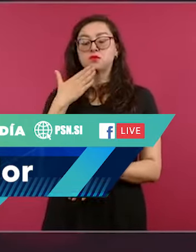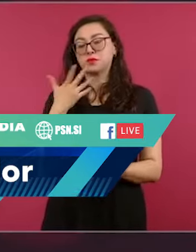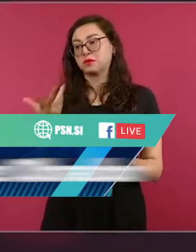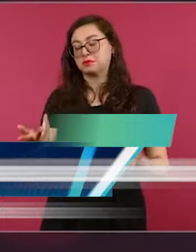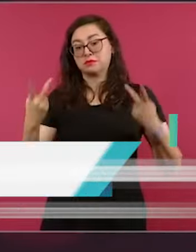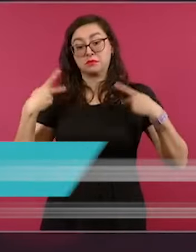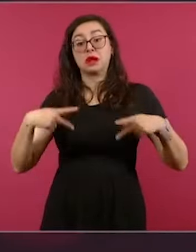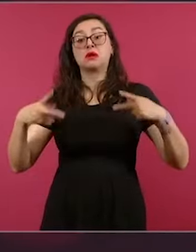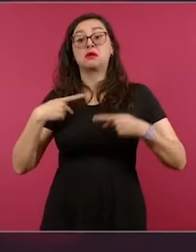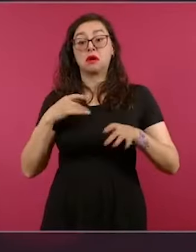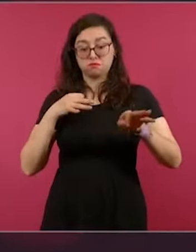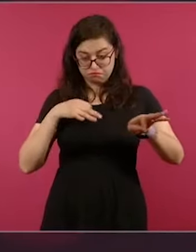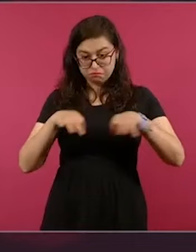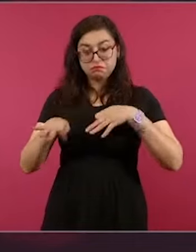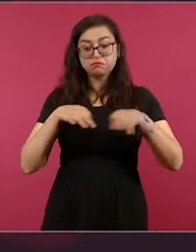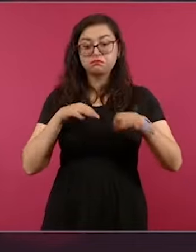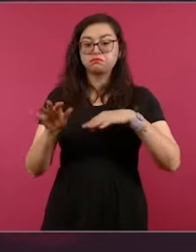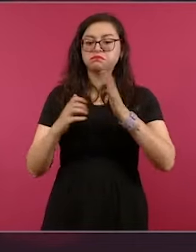de